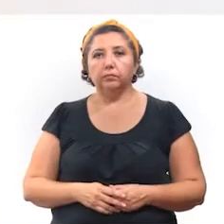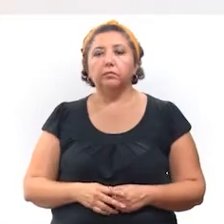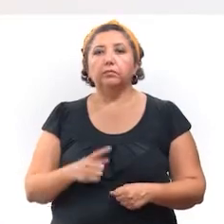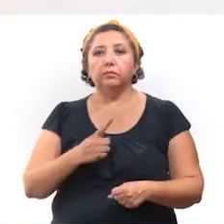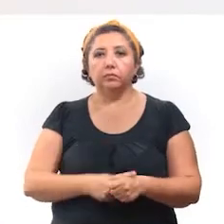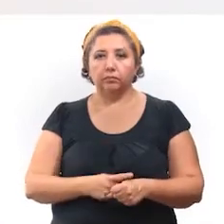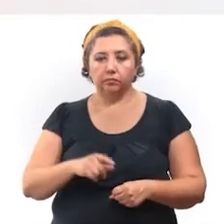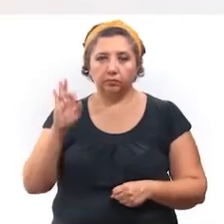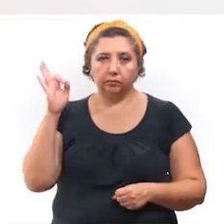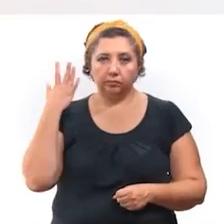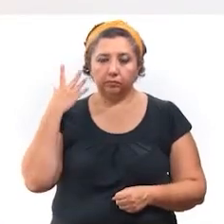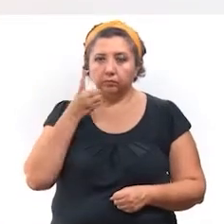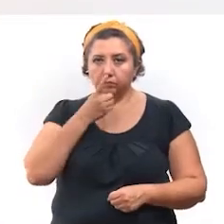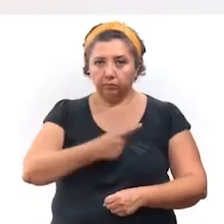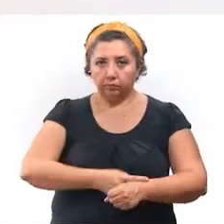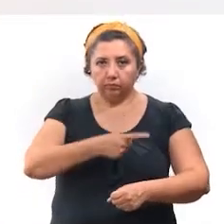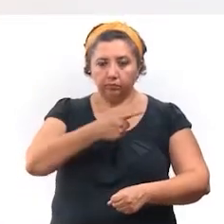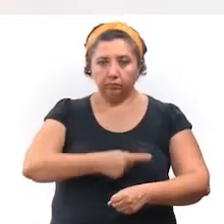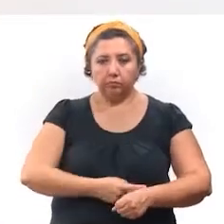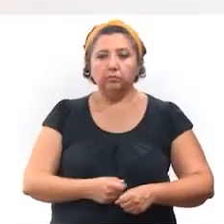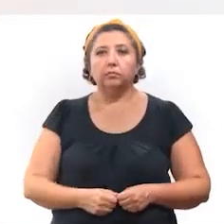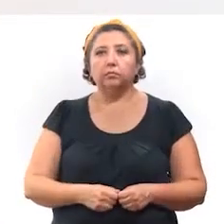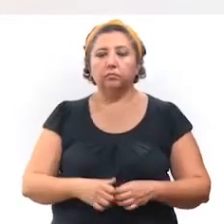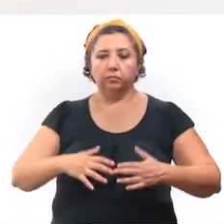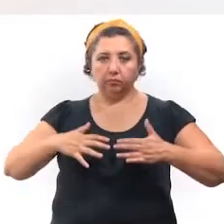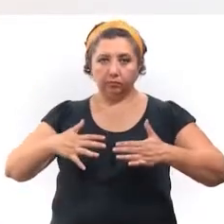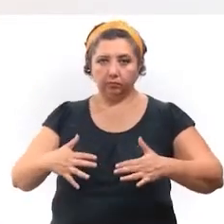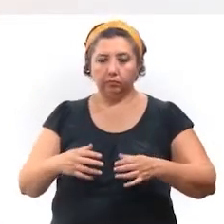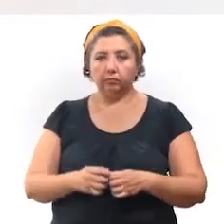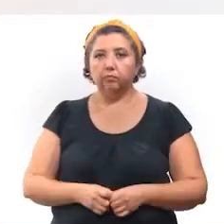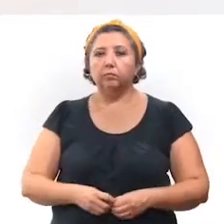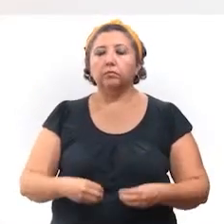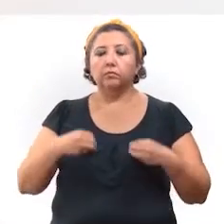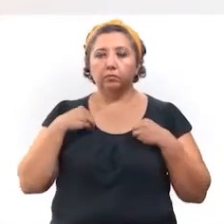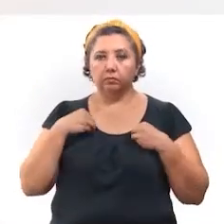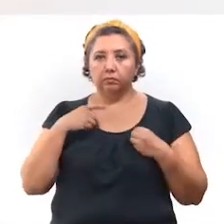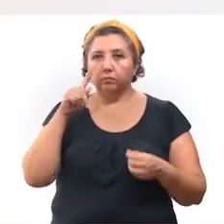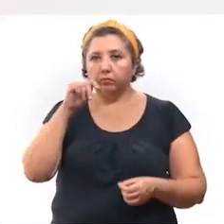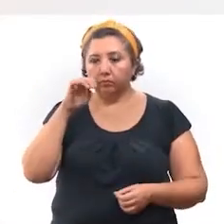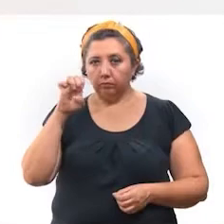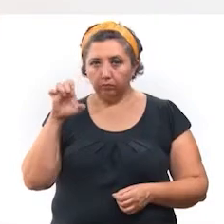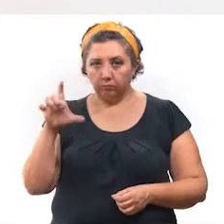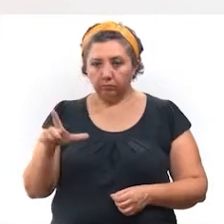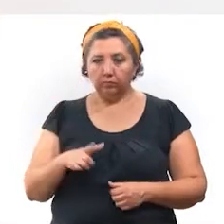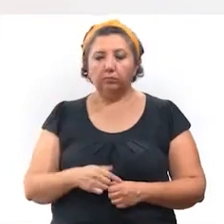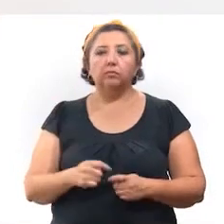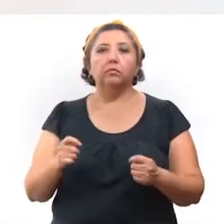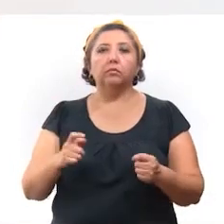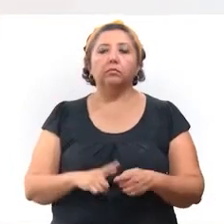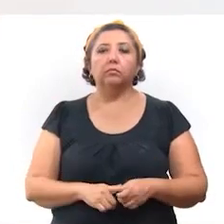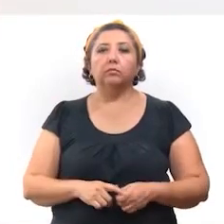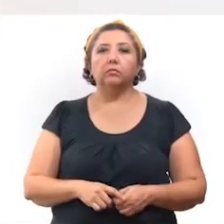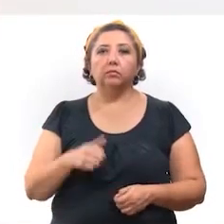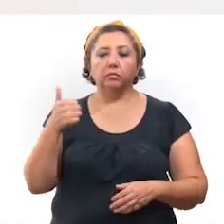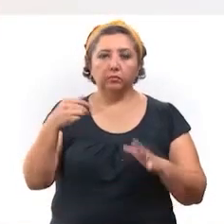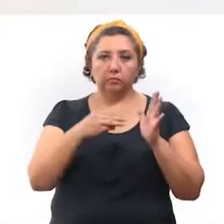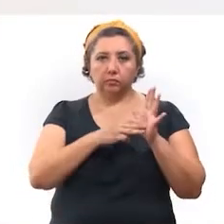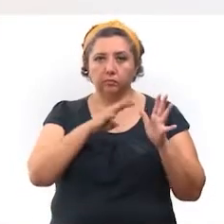Sus principales enfermedades fueron hipertensión arterial y obesidad. Residía en Ticul. En total,